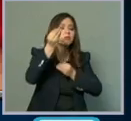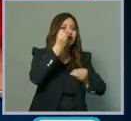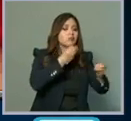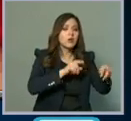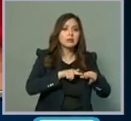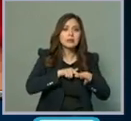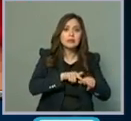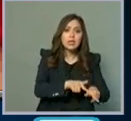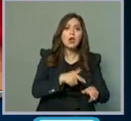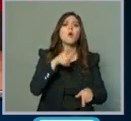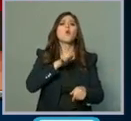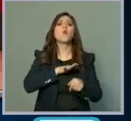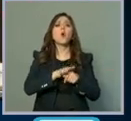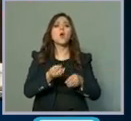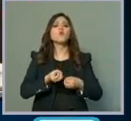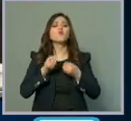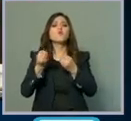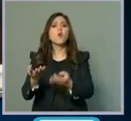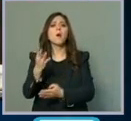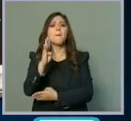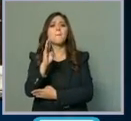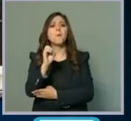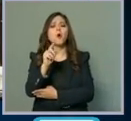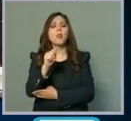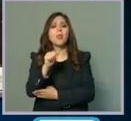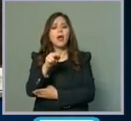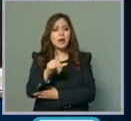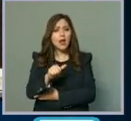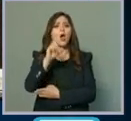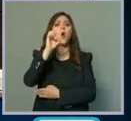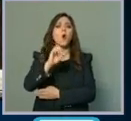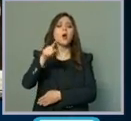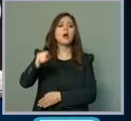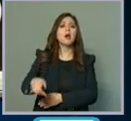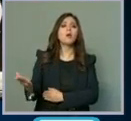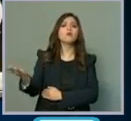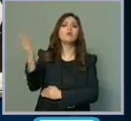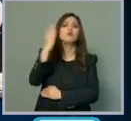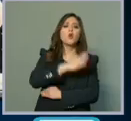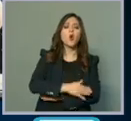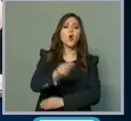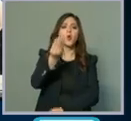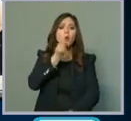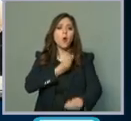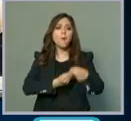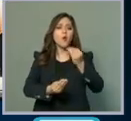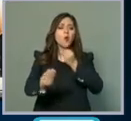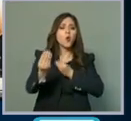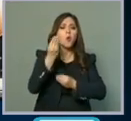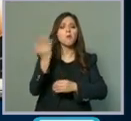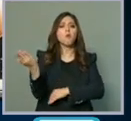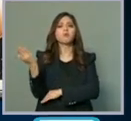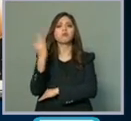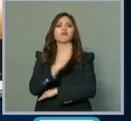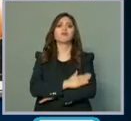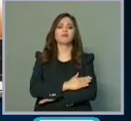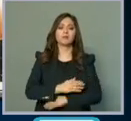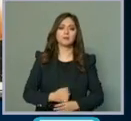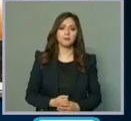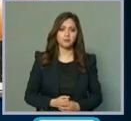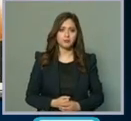de alimento botana o de complemento para que puedan estar comiendo saludable también? Vamos a darle snacks, ¿te parece? A los niños les gustan